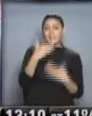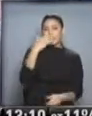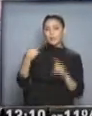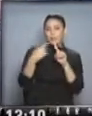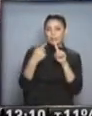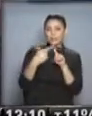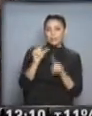en cualquier momento